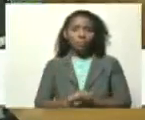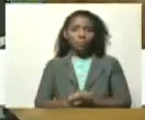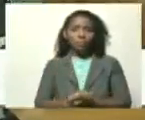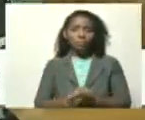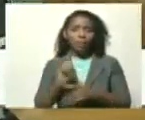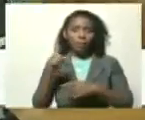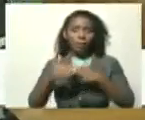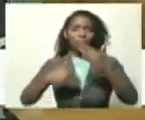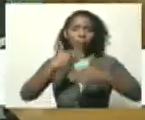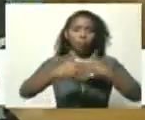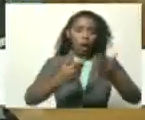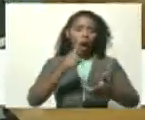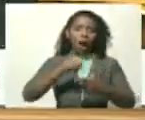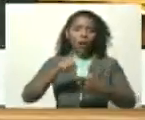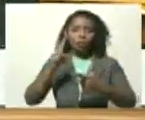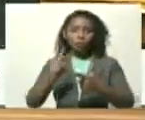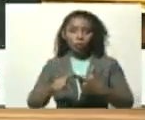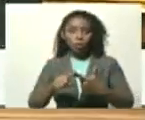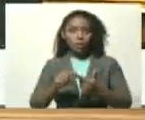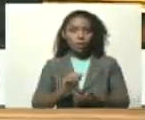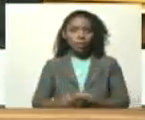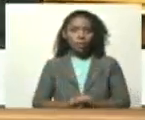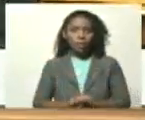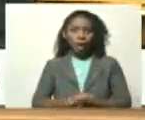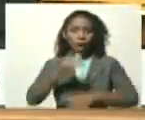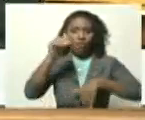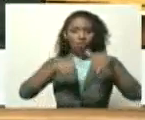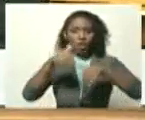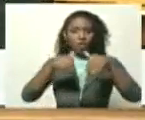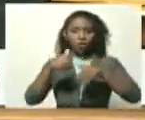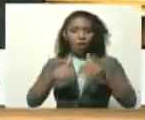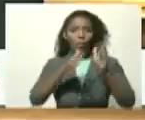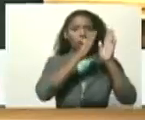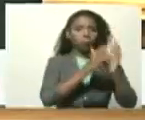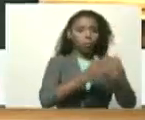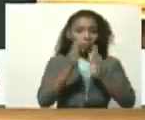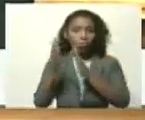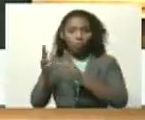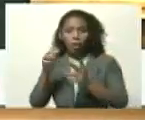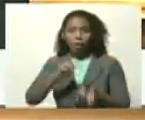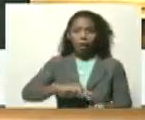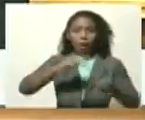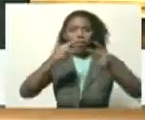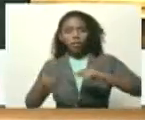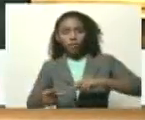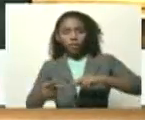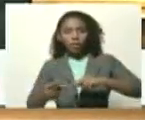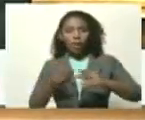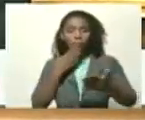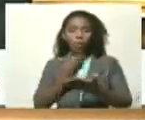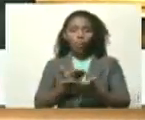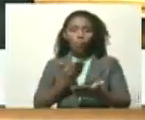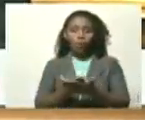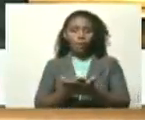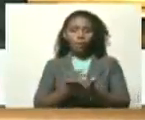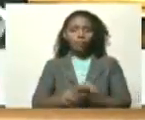Vamos a proceder entonces a votar en el orden inverso en que fueron presentadas las